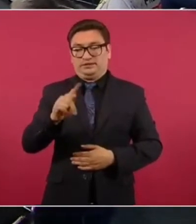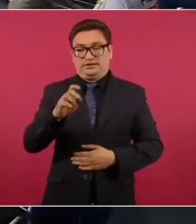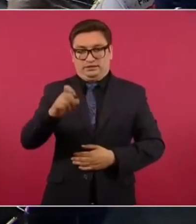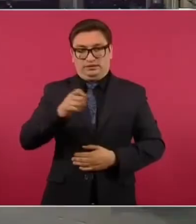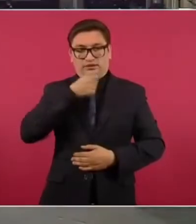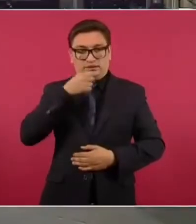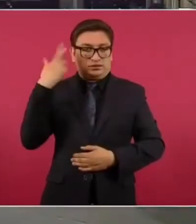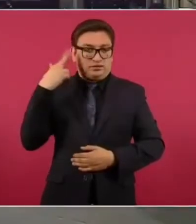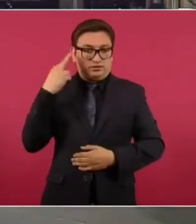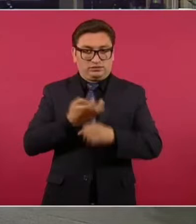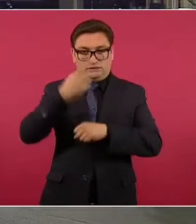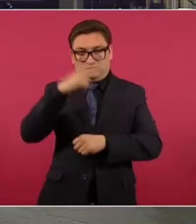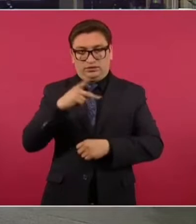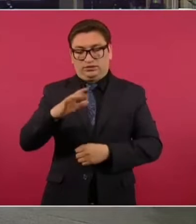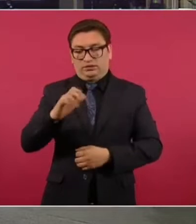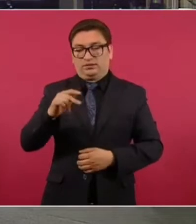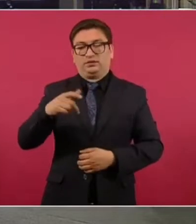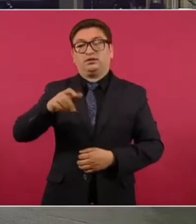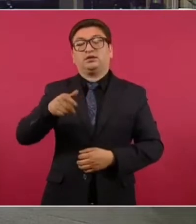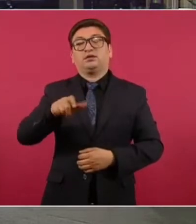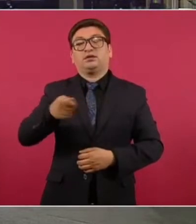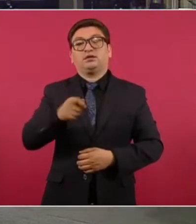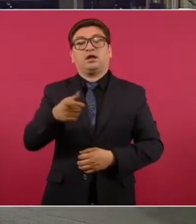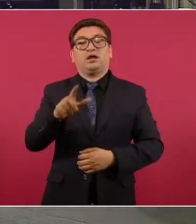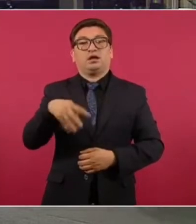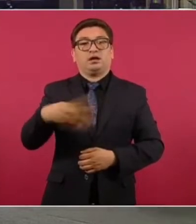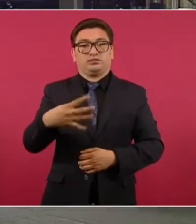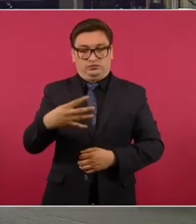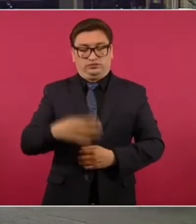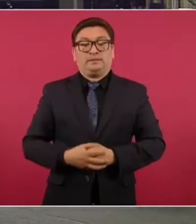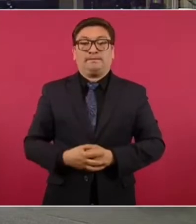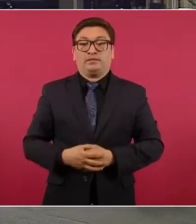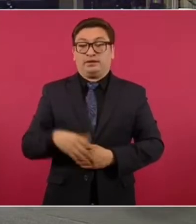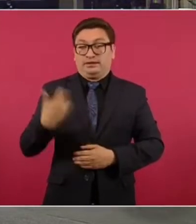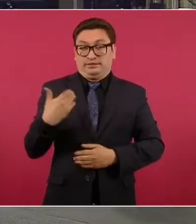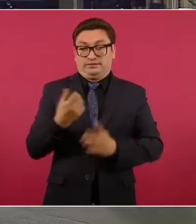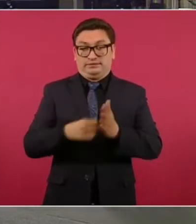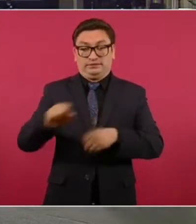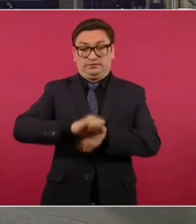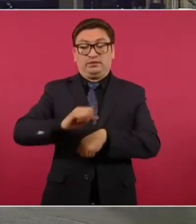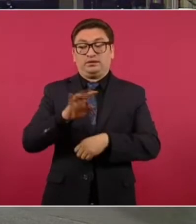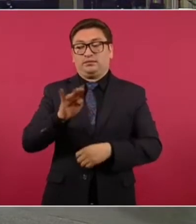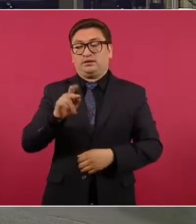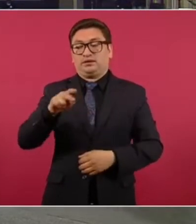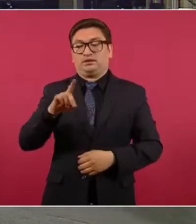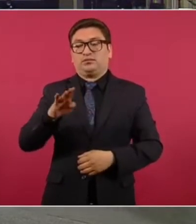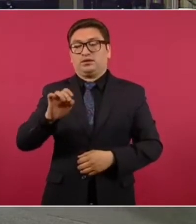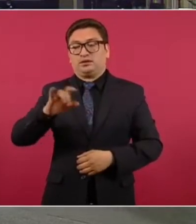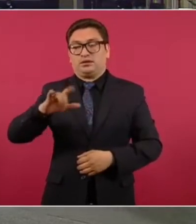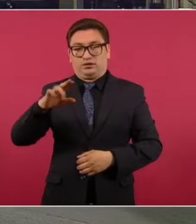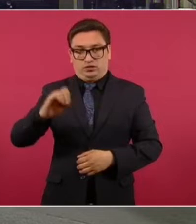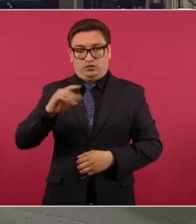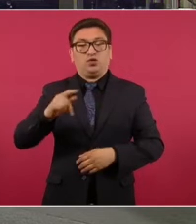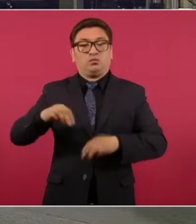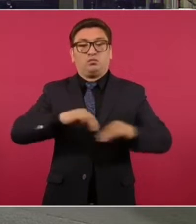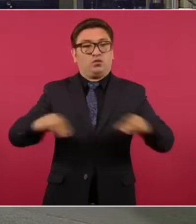de Radiodifusión del Estado Mexicano, Canal 14. Esta semana, presidente, Bernardo Barranco, especialista en movimientos